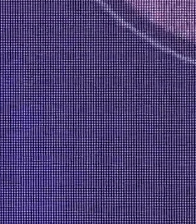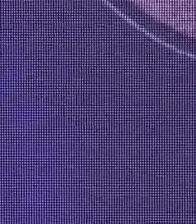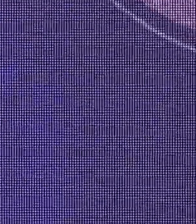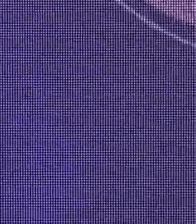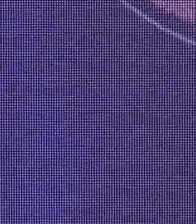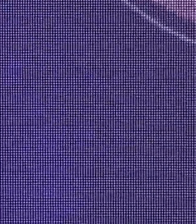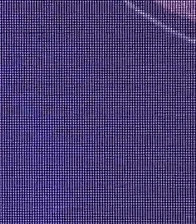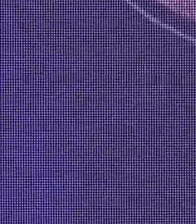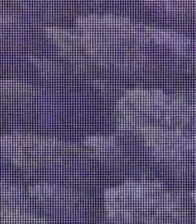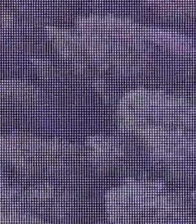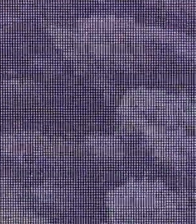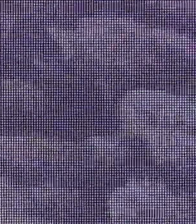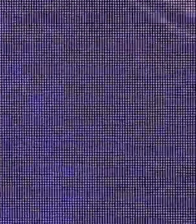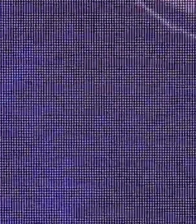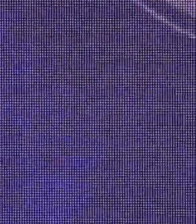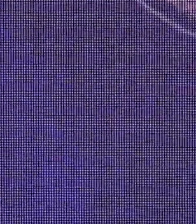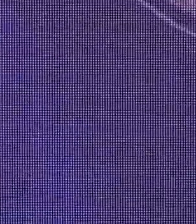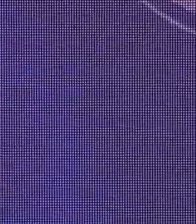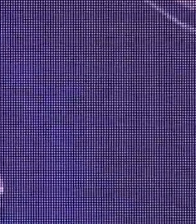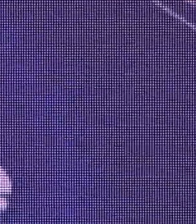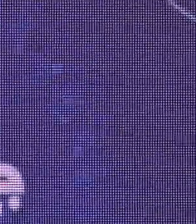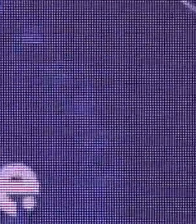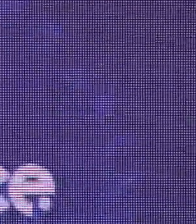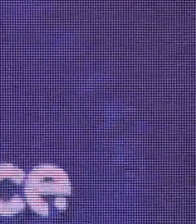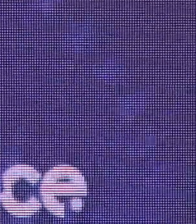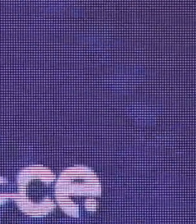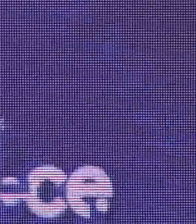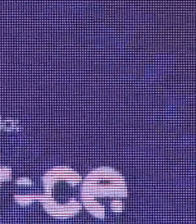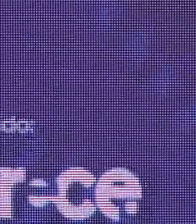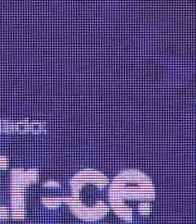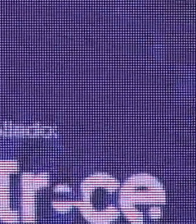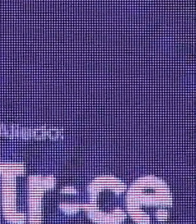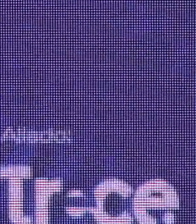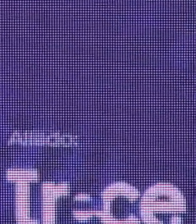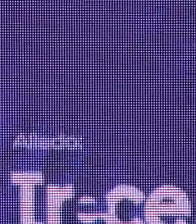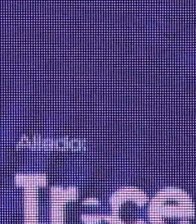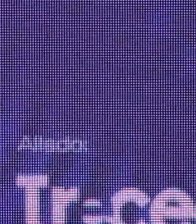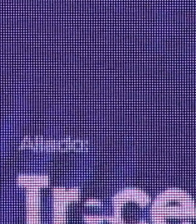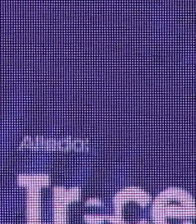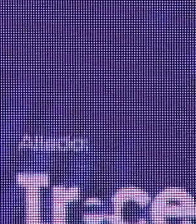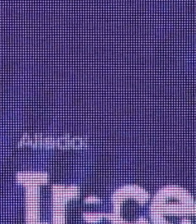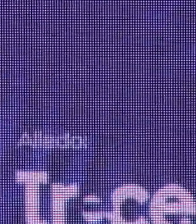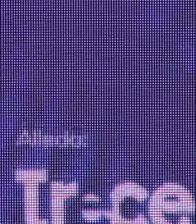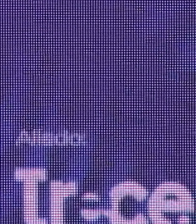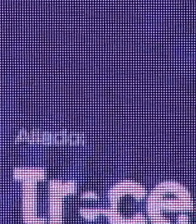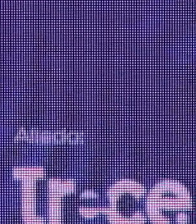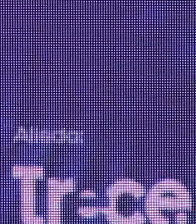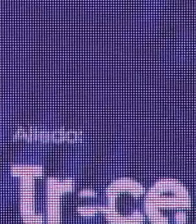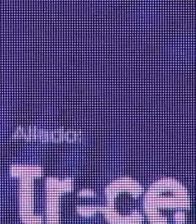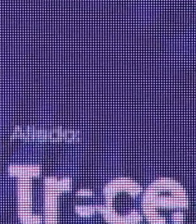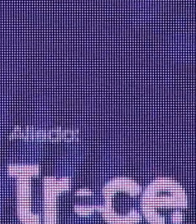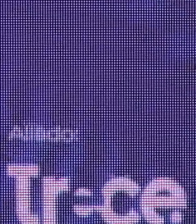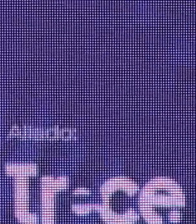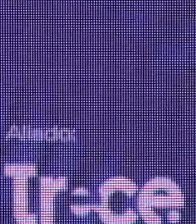trabajar. Hay otra que está orientada a profundizar cómo se aprovechan estos modelos y en mejorar sus capacidades. De